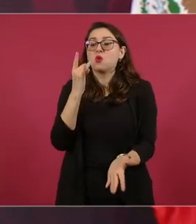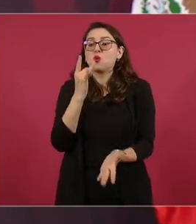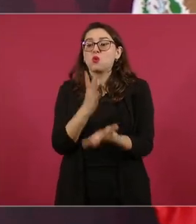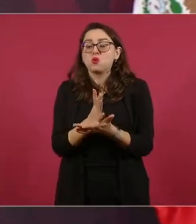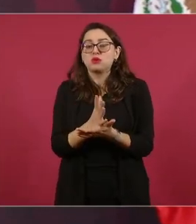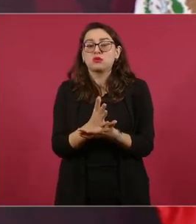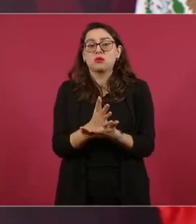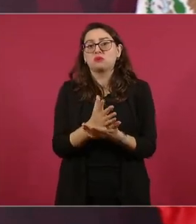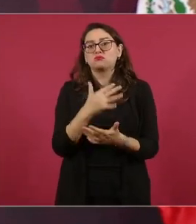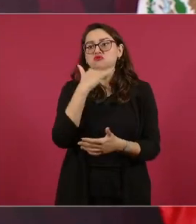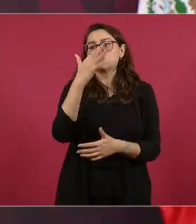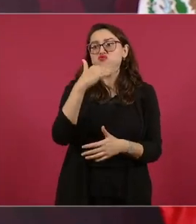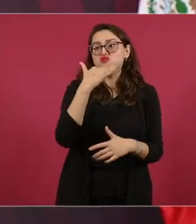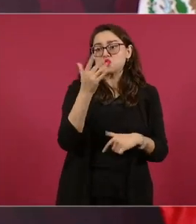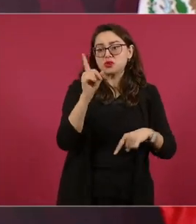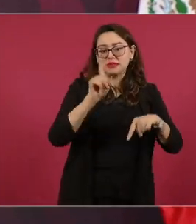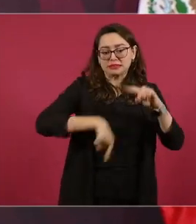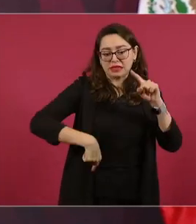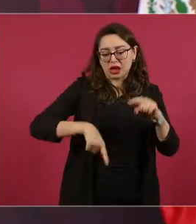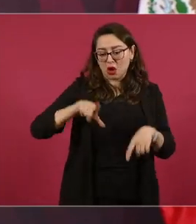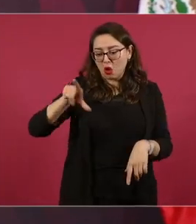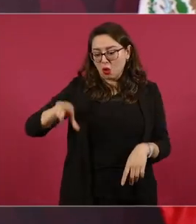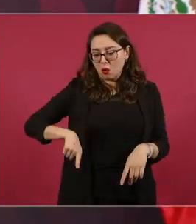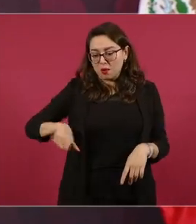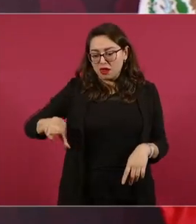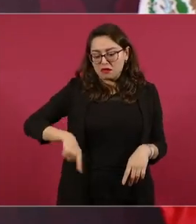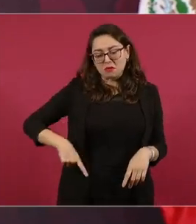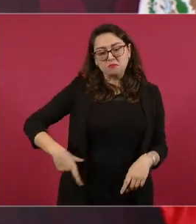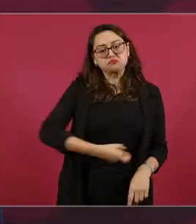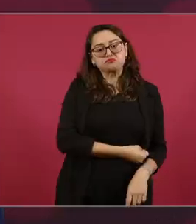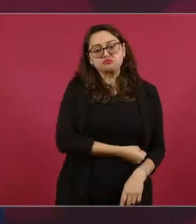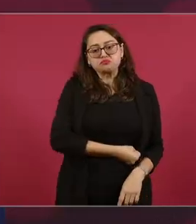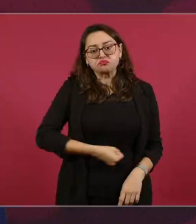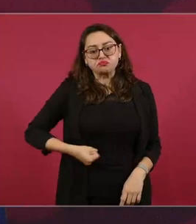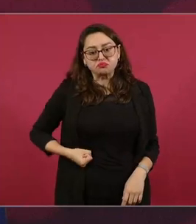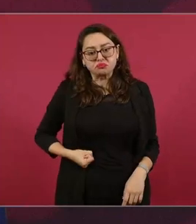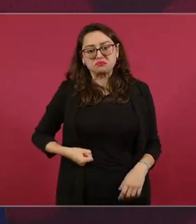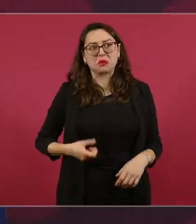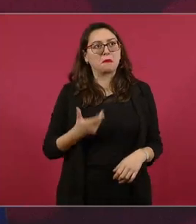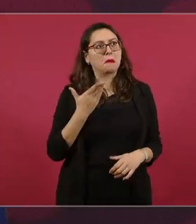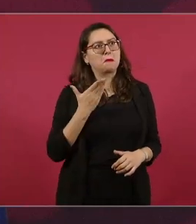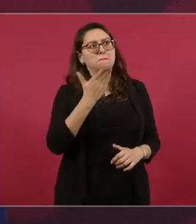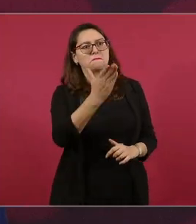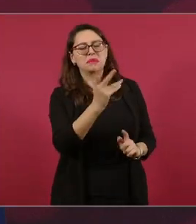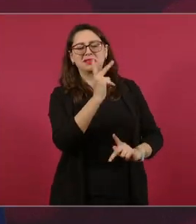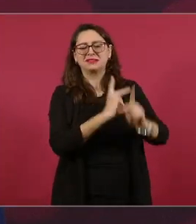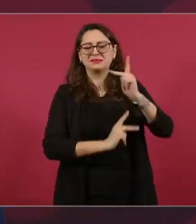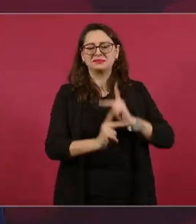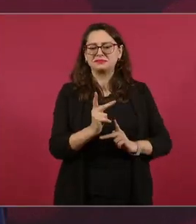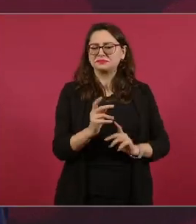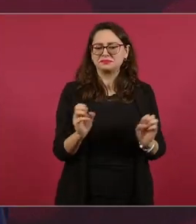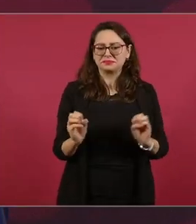endeudar al país, que era cosa de combatir la corrupción y de